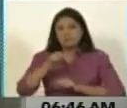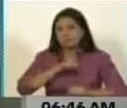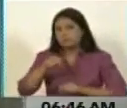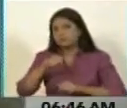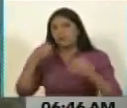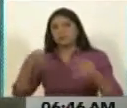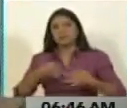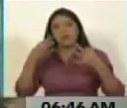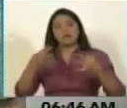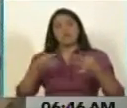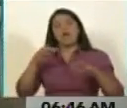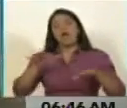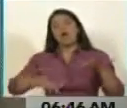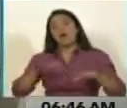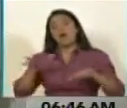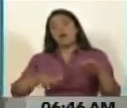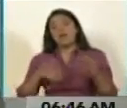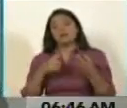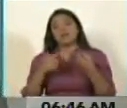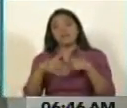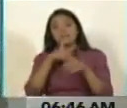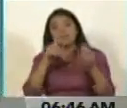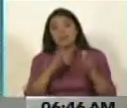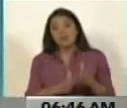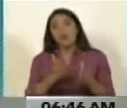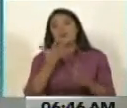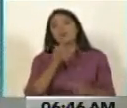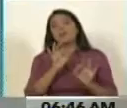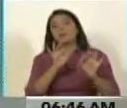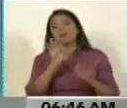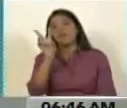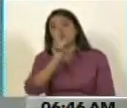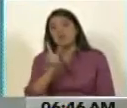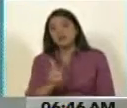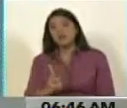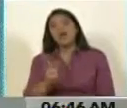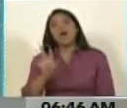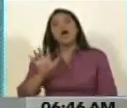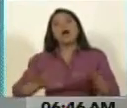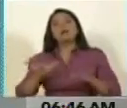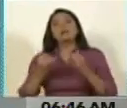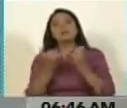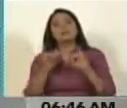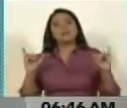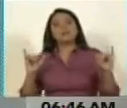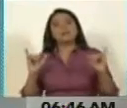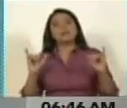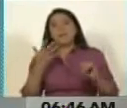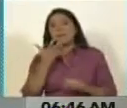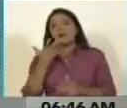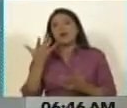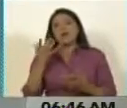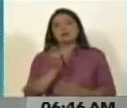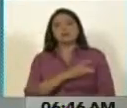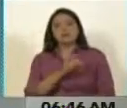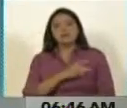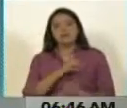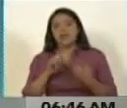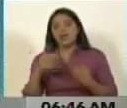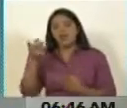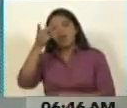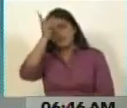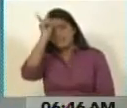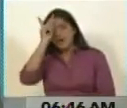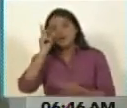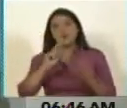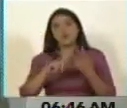a veces lo llevan ministerios, como en el caso de Venezuela, o a veces los llevan movimientos independientes, como el caso de Chile, de Perú, de